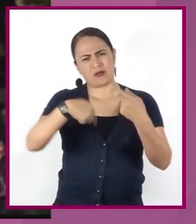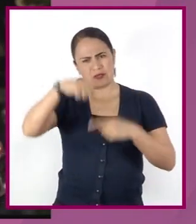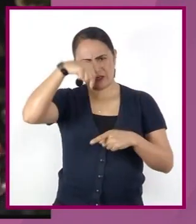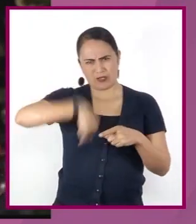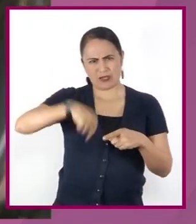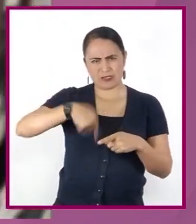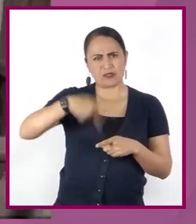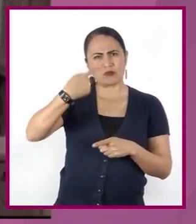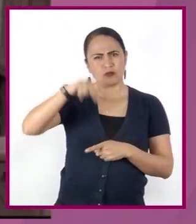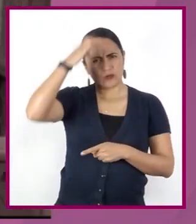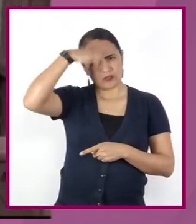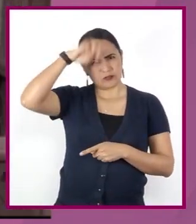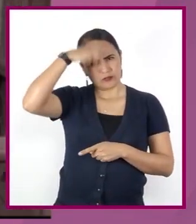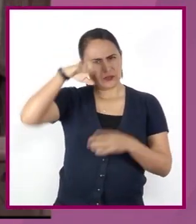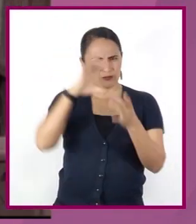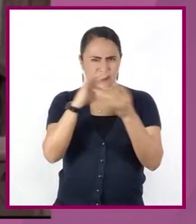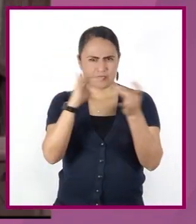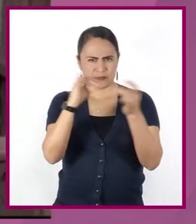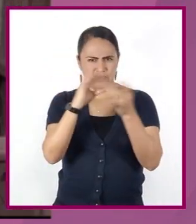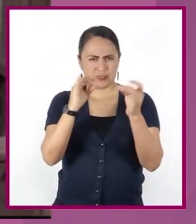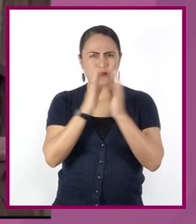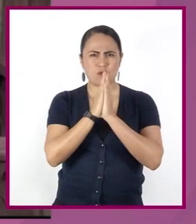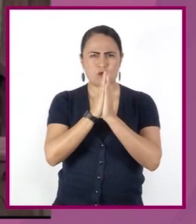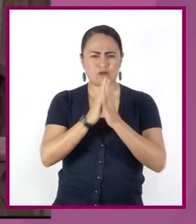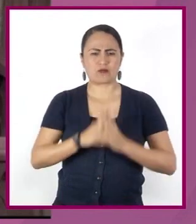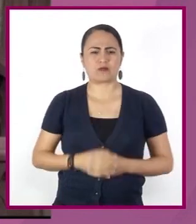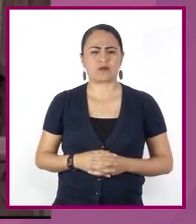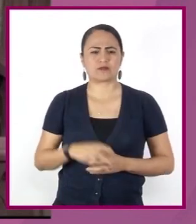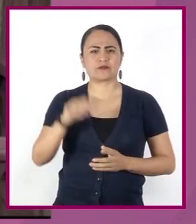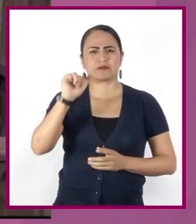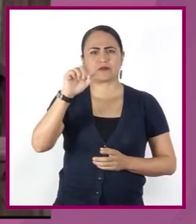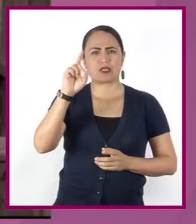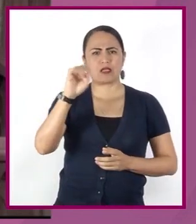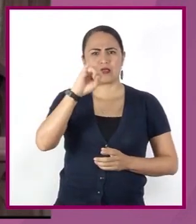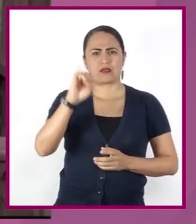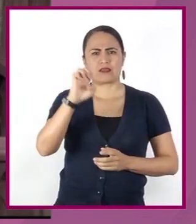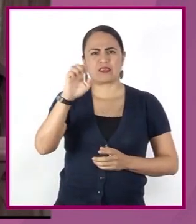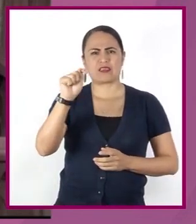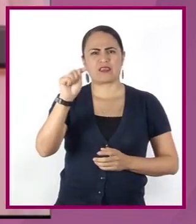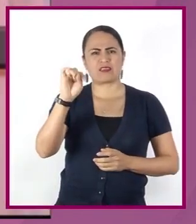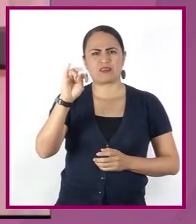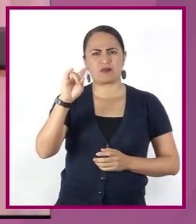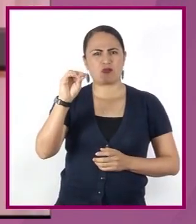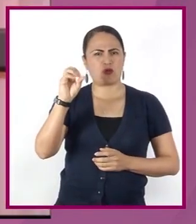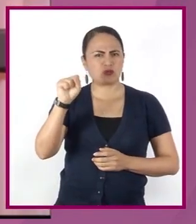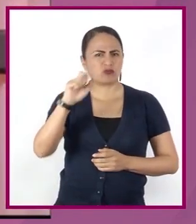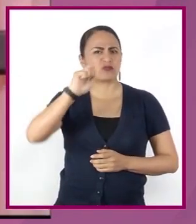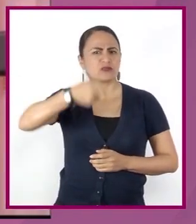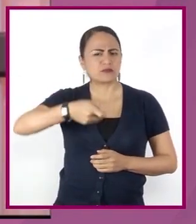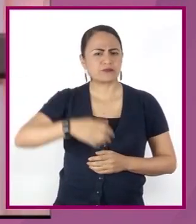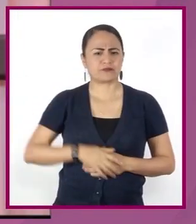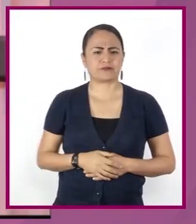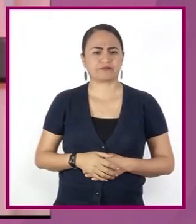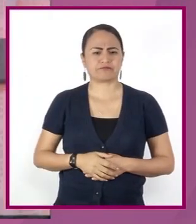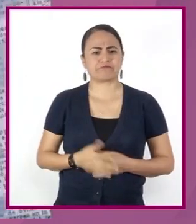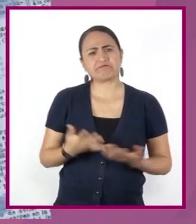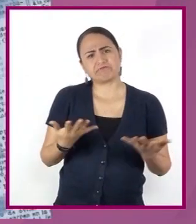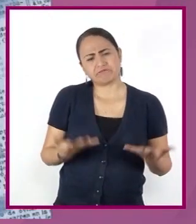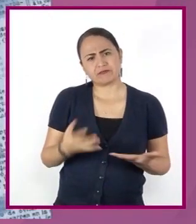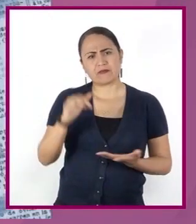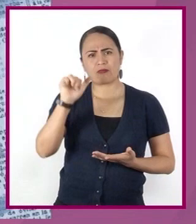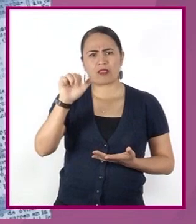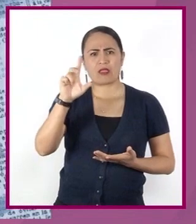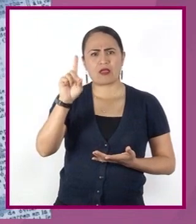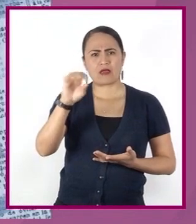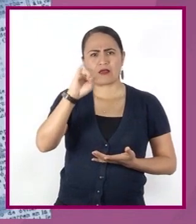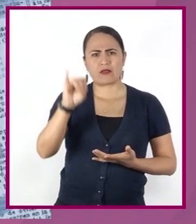su experiencia. ¿Nos podrían explicar qué son los adjetivos? En términos generales, los